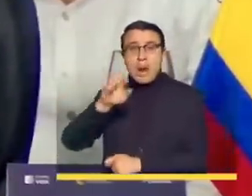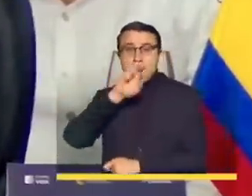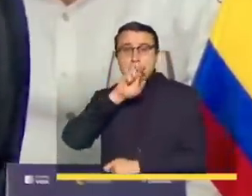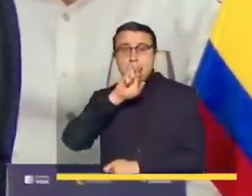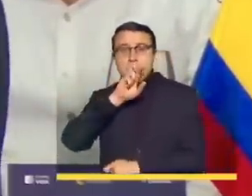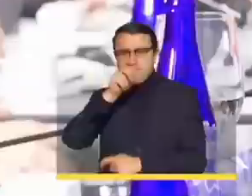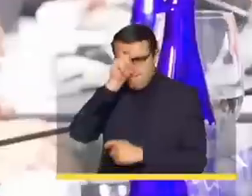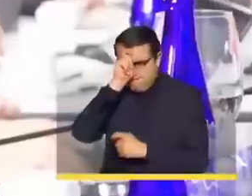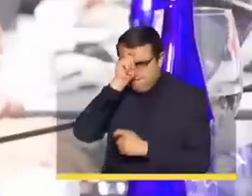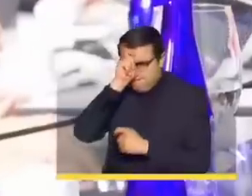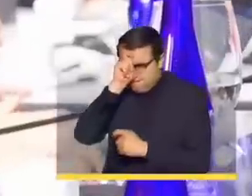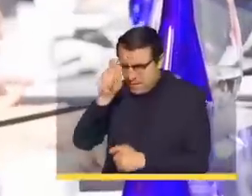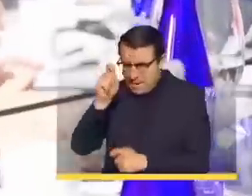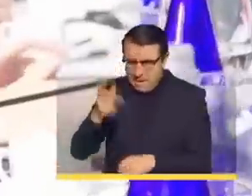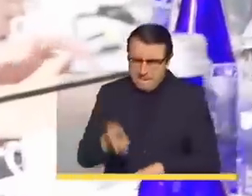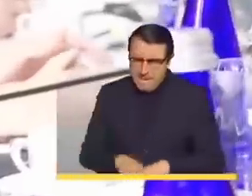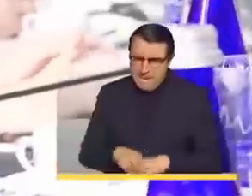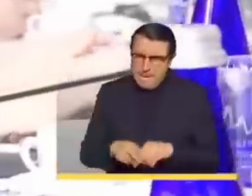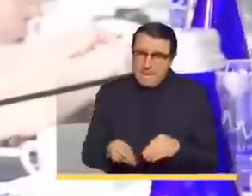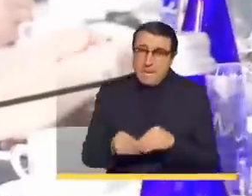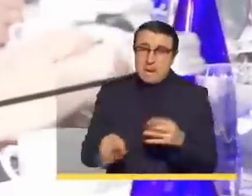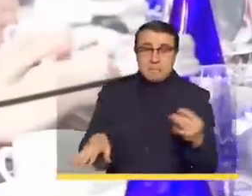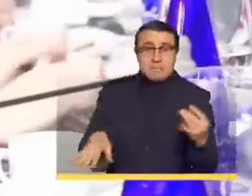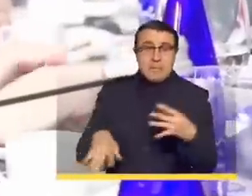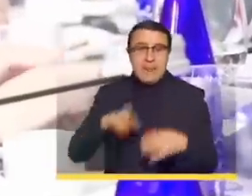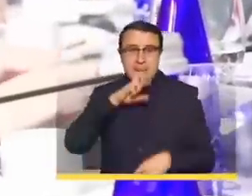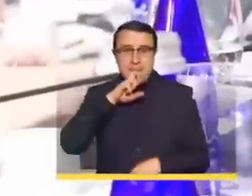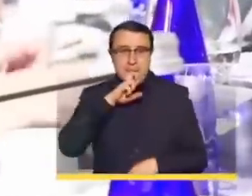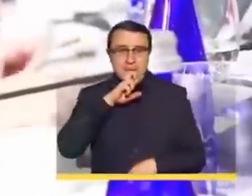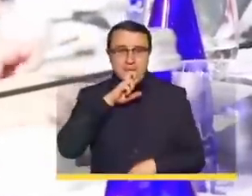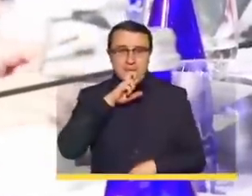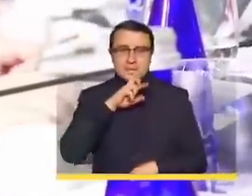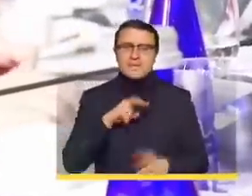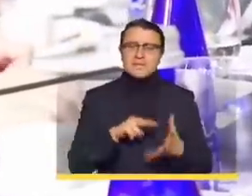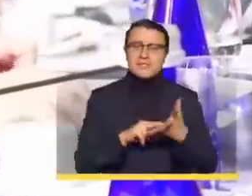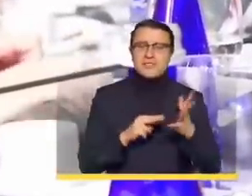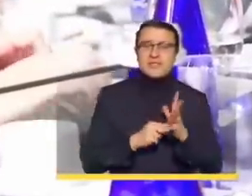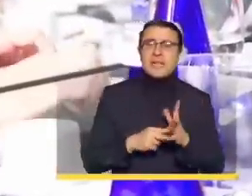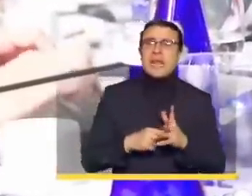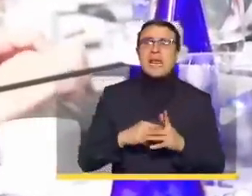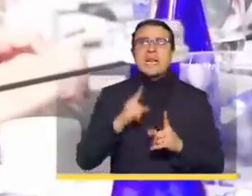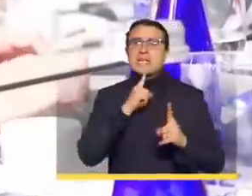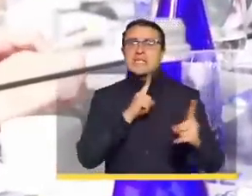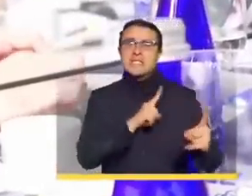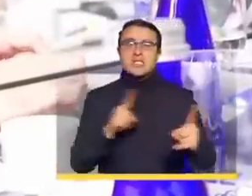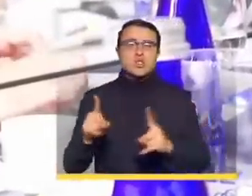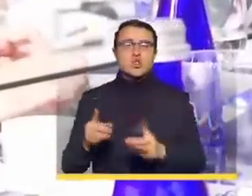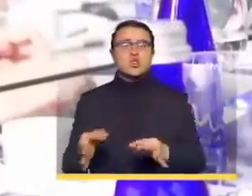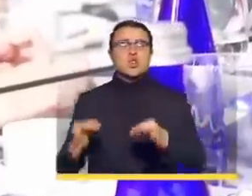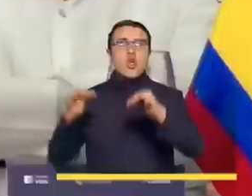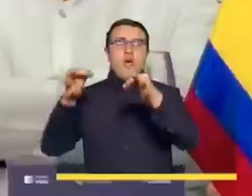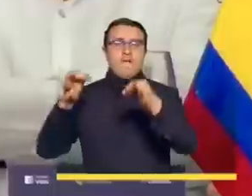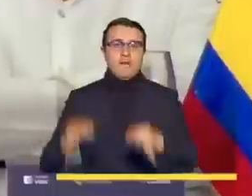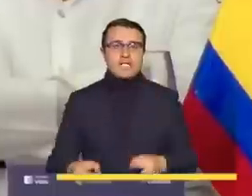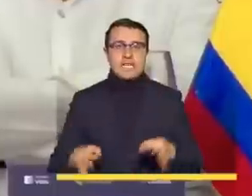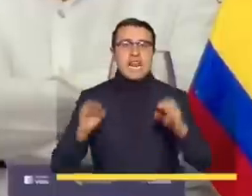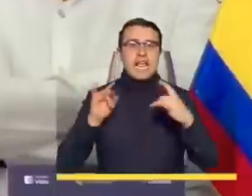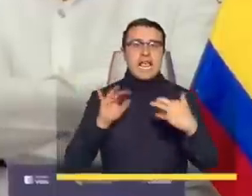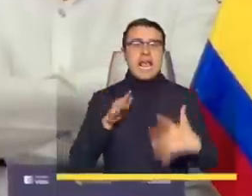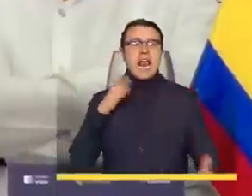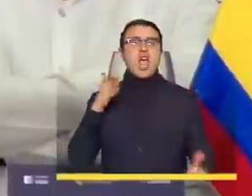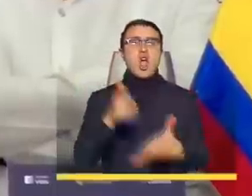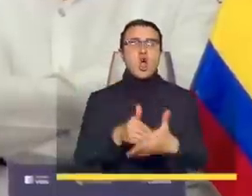Es decir, repetir el discurso oficial de la lucha o de la guerra contra las